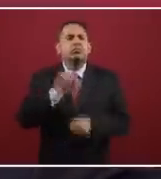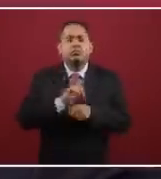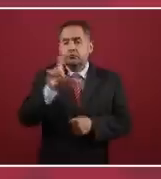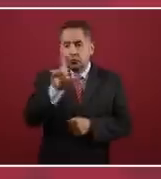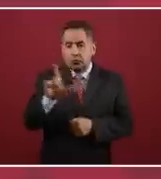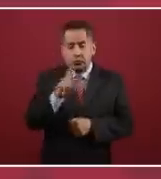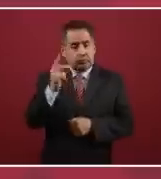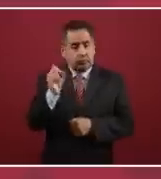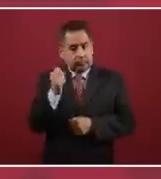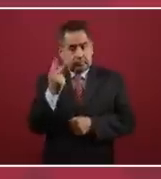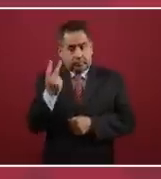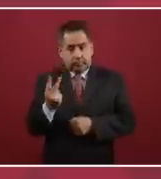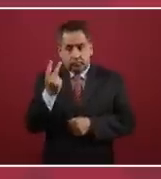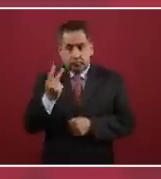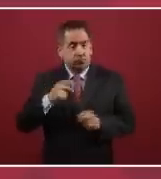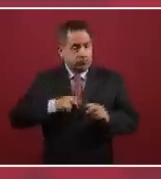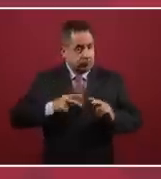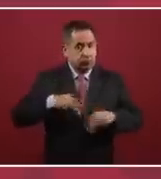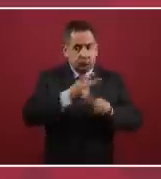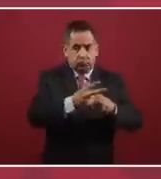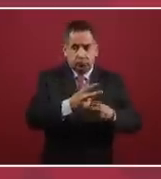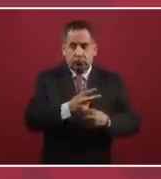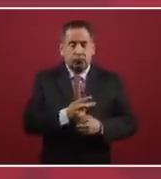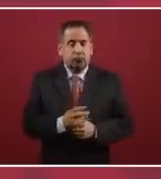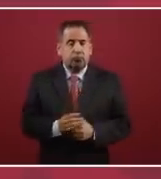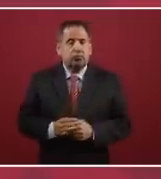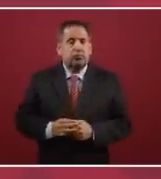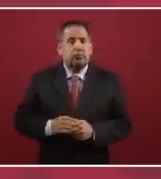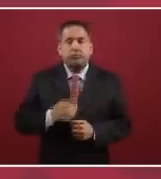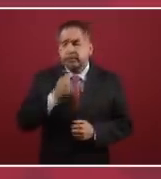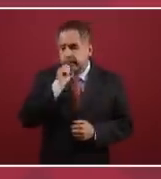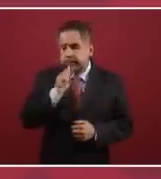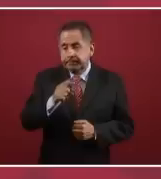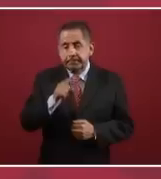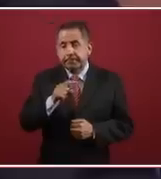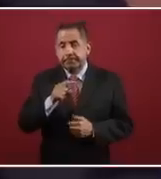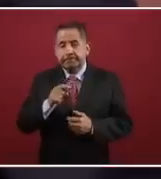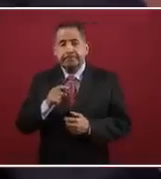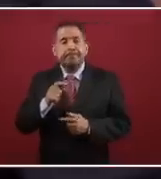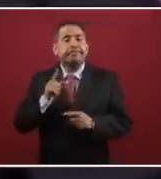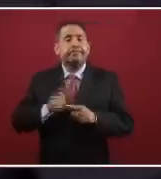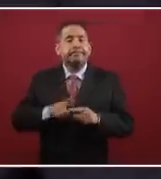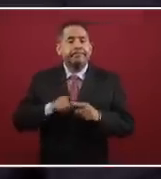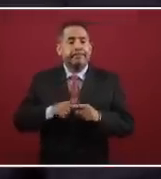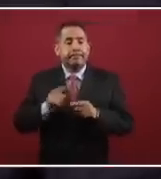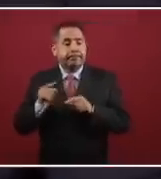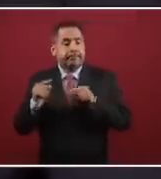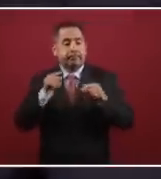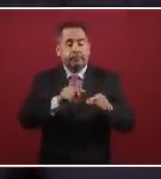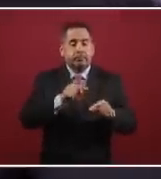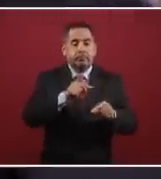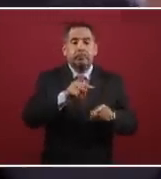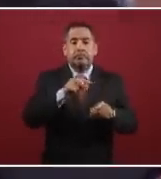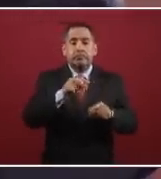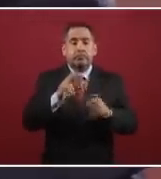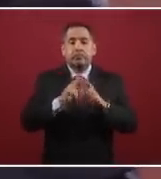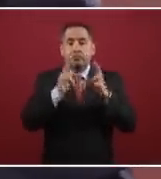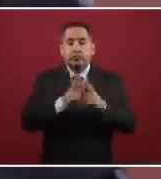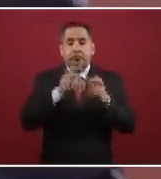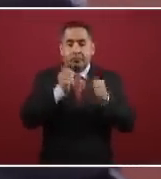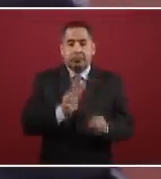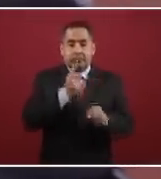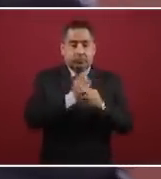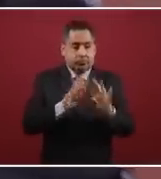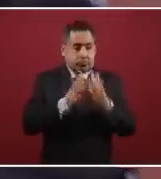Inclusive allá va a celebrarse la reunión de seguridad